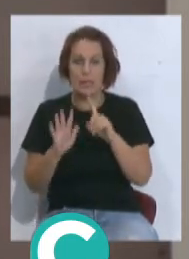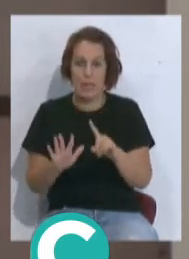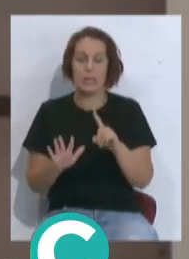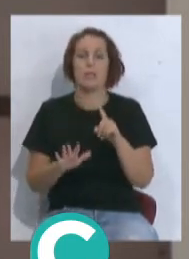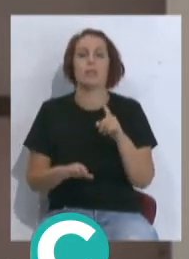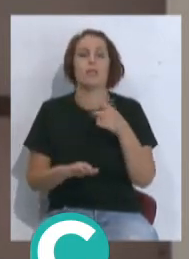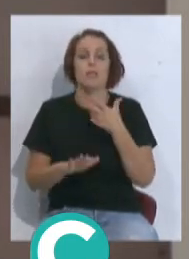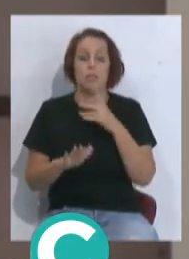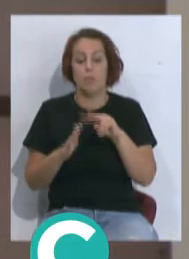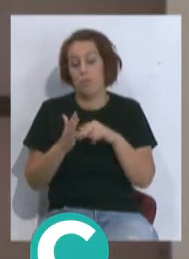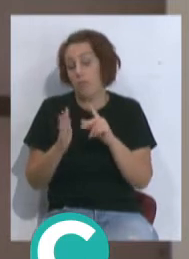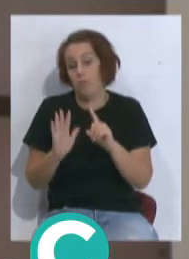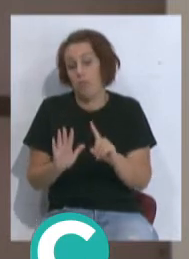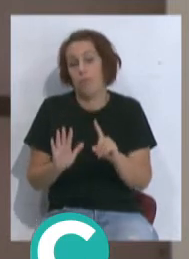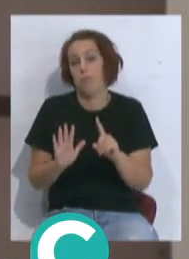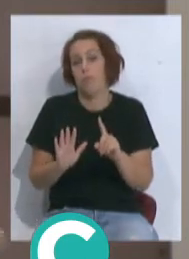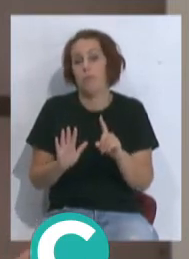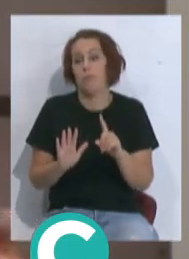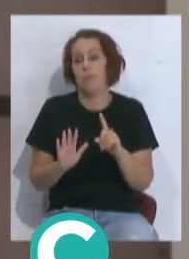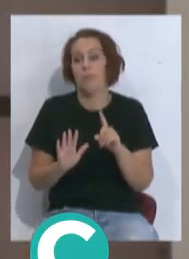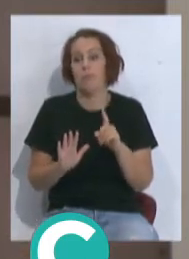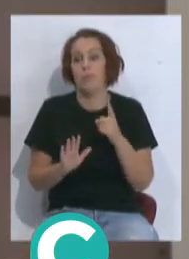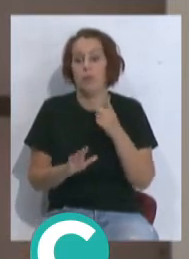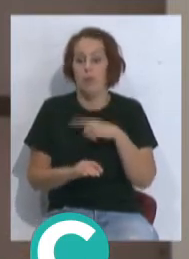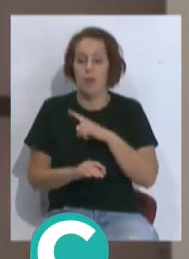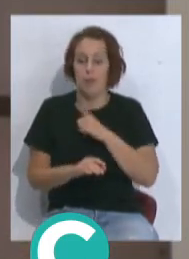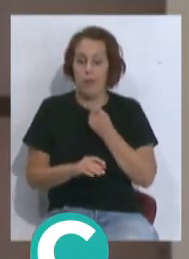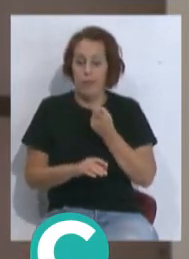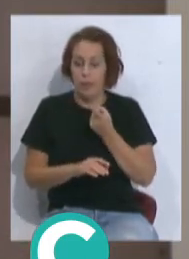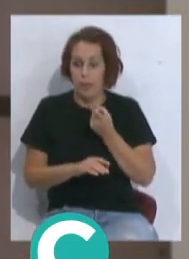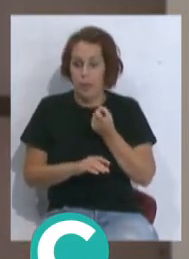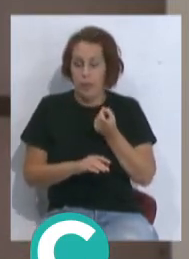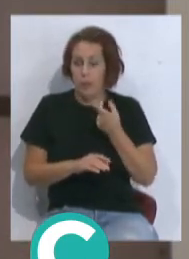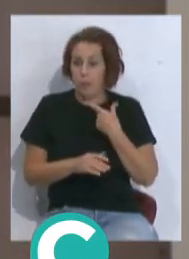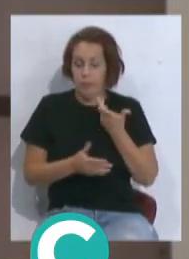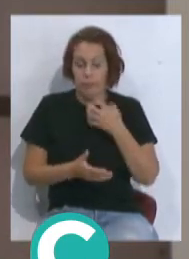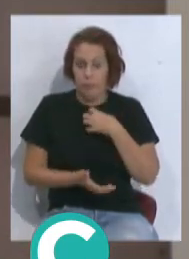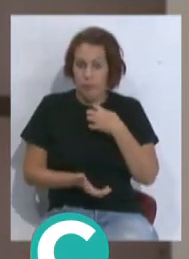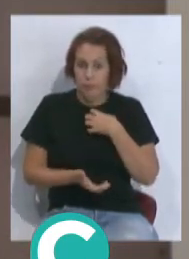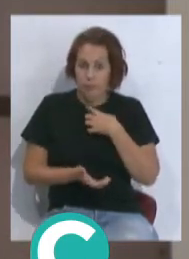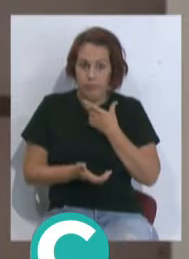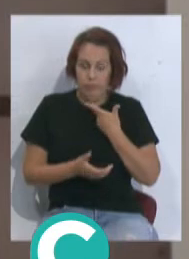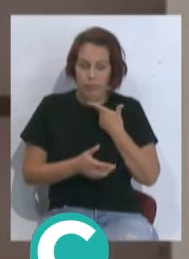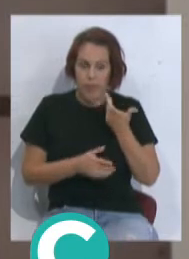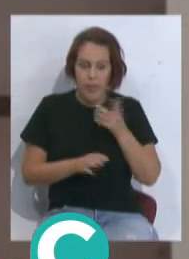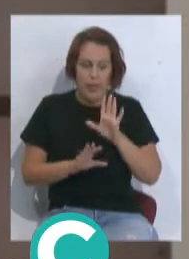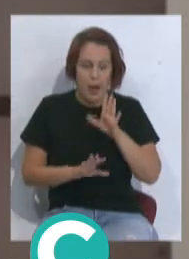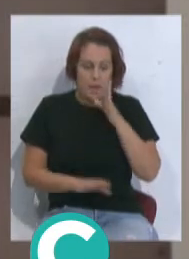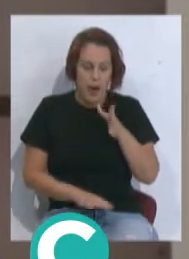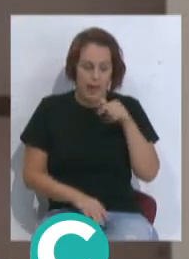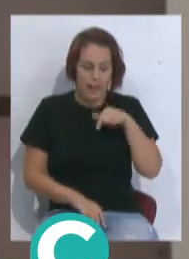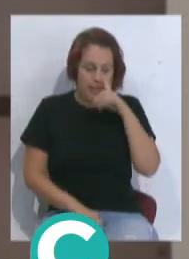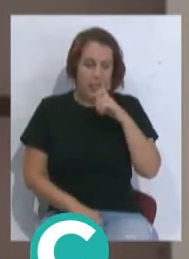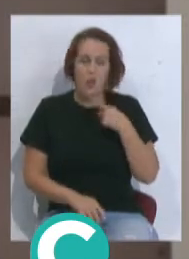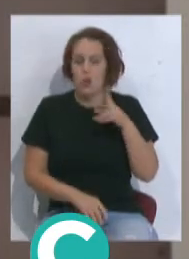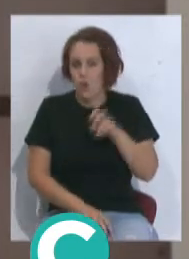estamos en el... Bueno, no hemos estado por cuestiones que todos sabemos, pero bueno, no computa porque este no vale. Este año